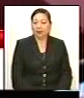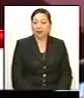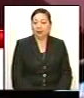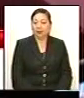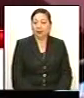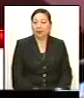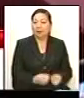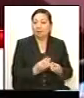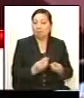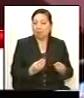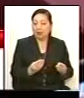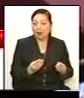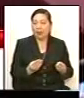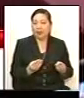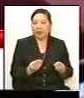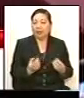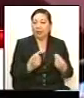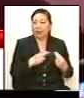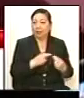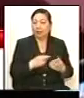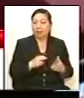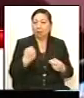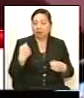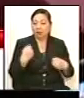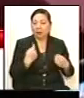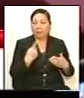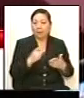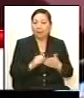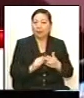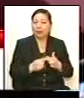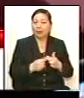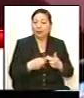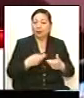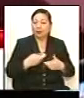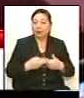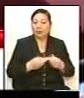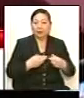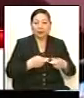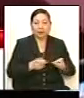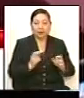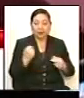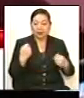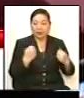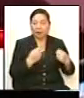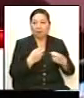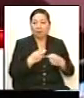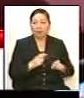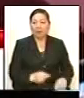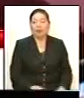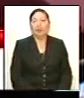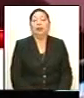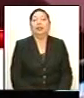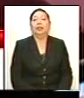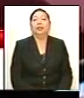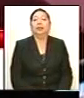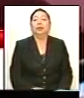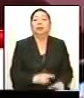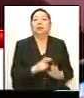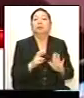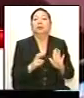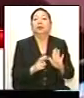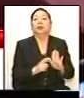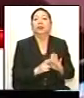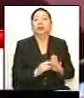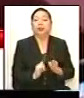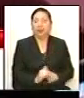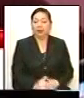se materializa con el encargo a Proinversión para el inicio del proceso de promoción de inversión privada del respectivo proyecto. En